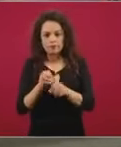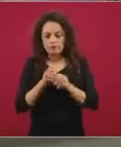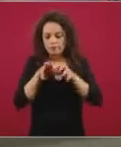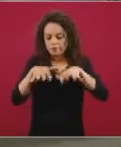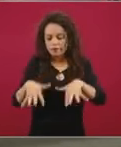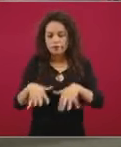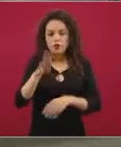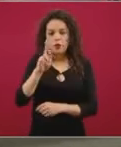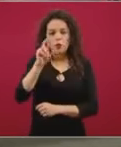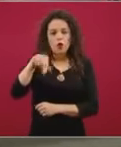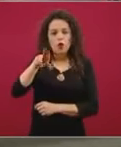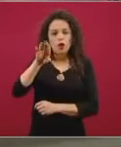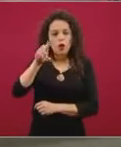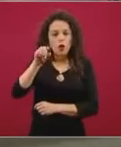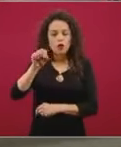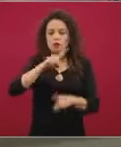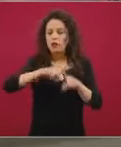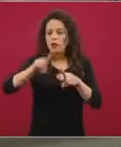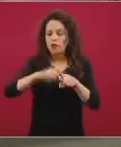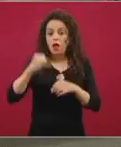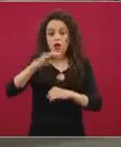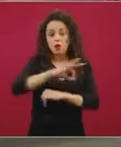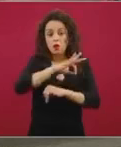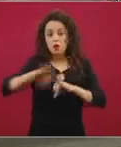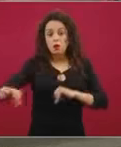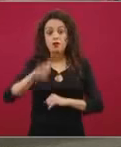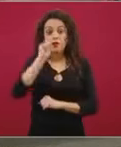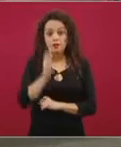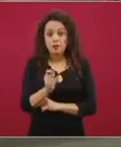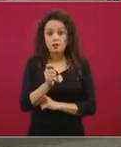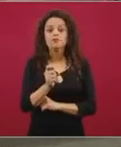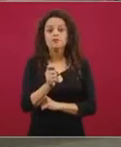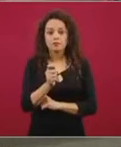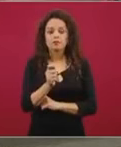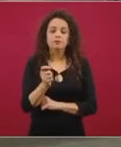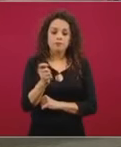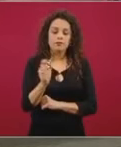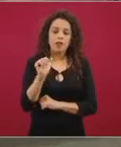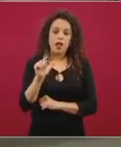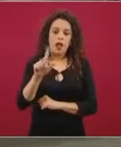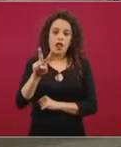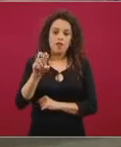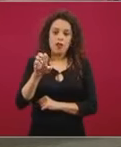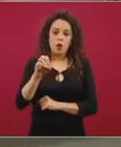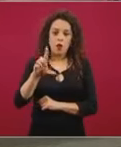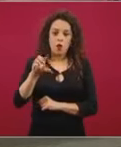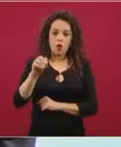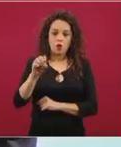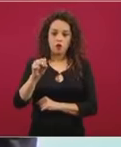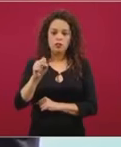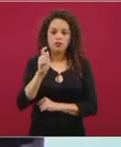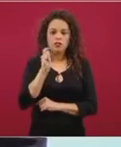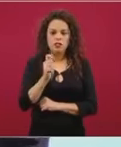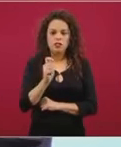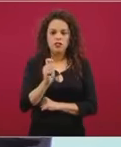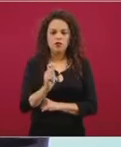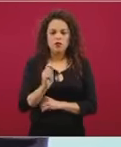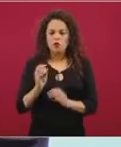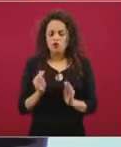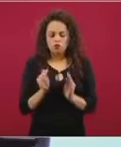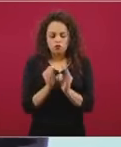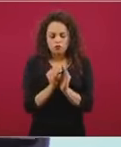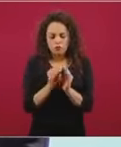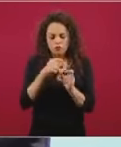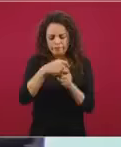ramificaciones, bronquiolos, y finalmente la parte final del aparato respiratorio, que son los alvéolos, unos pequeños saquitos